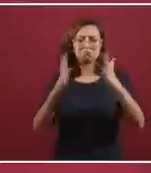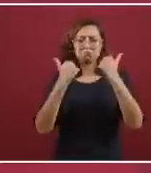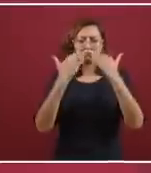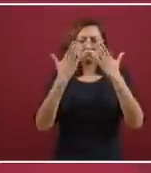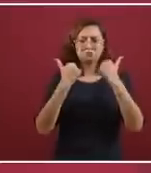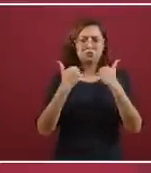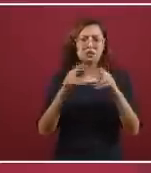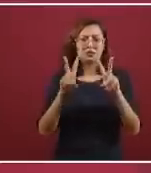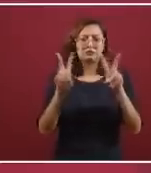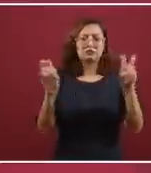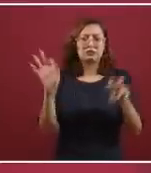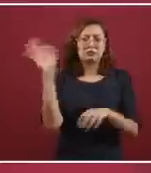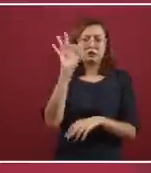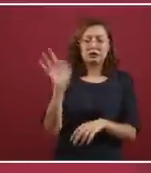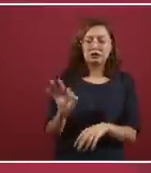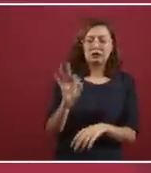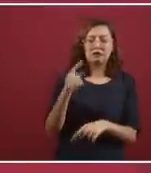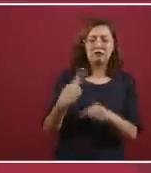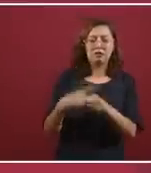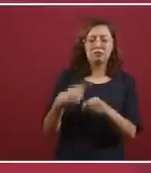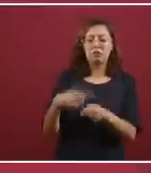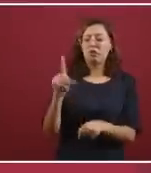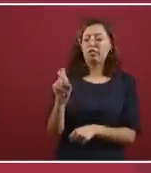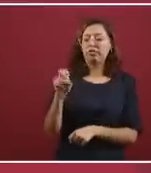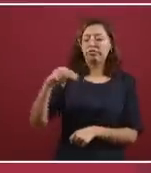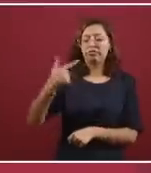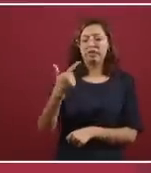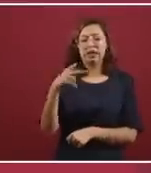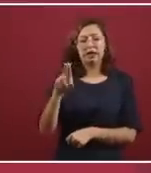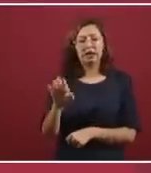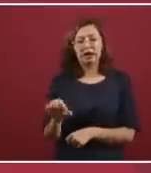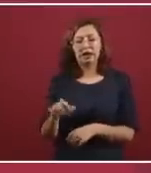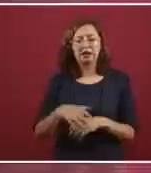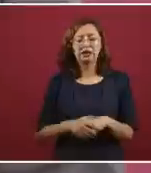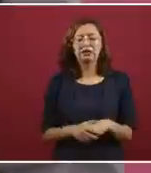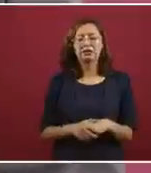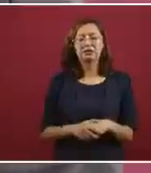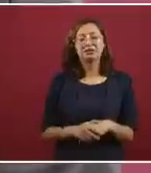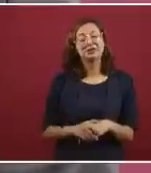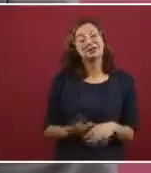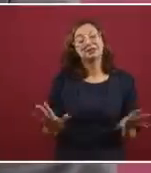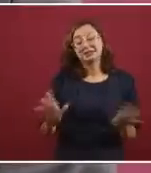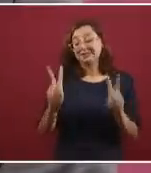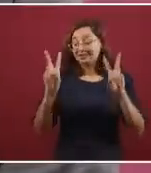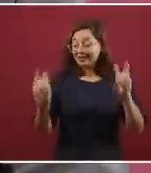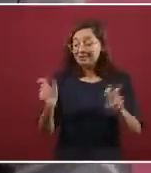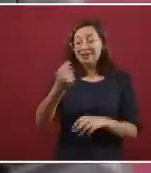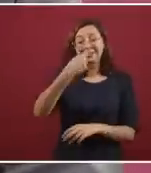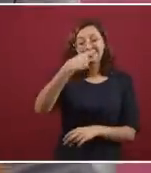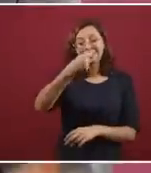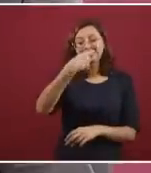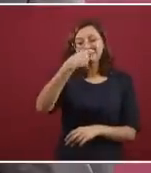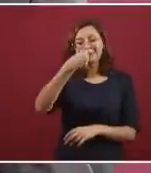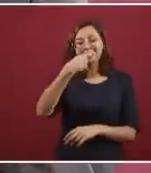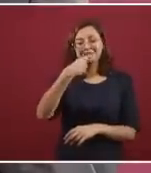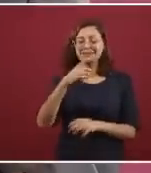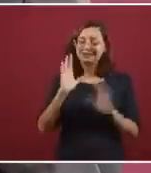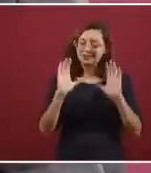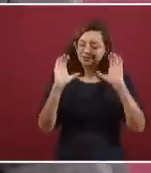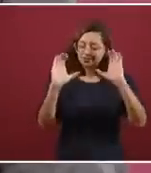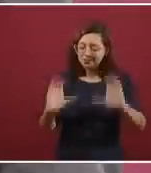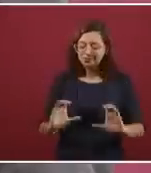el incremento del dengue no y lo de las medicinas hay que tener mucho